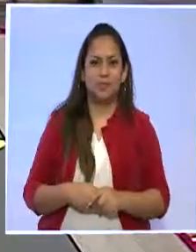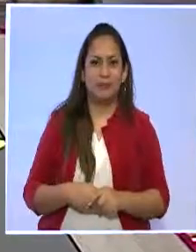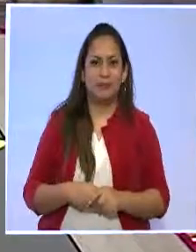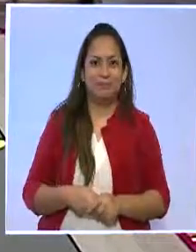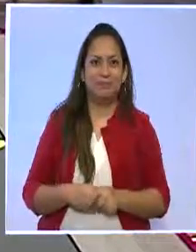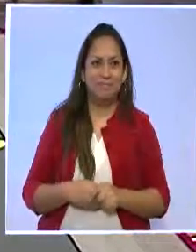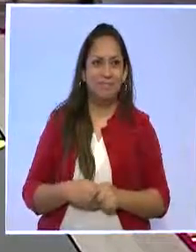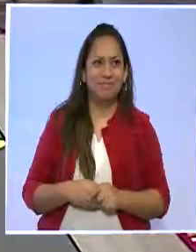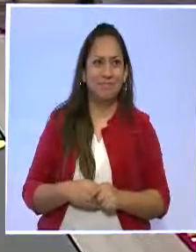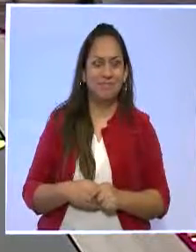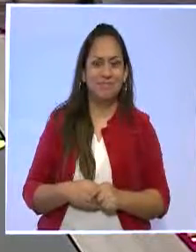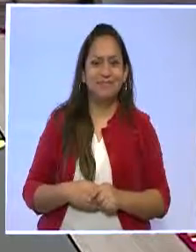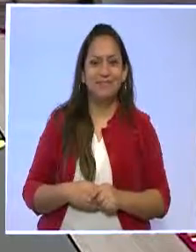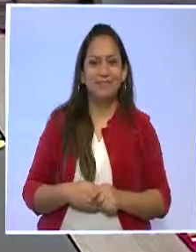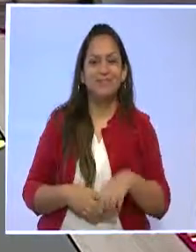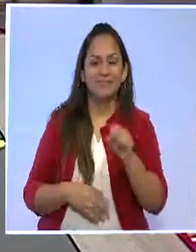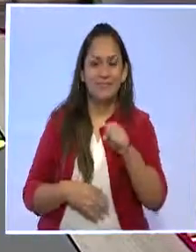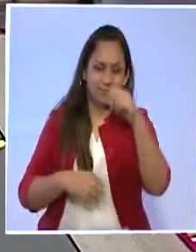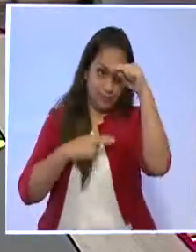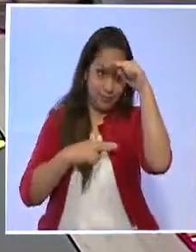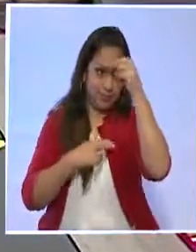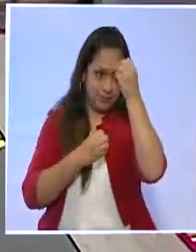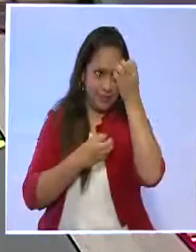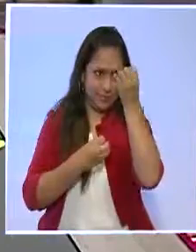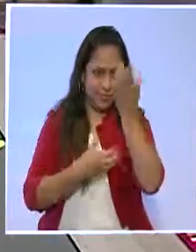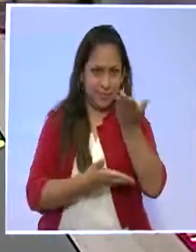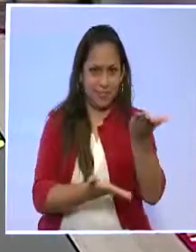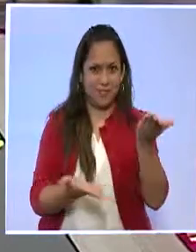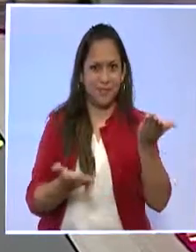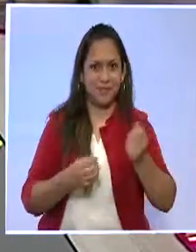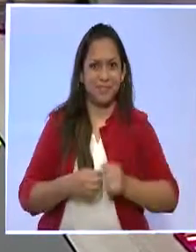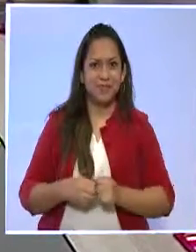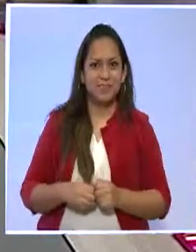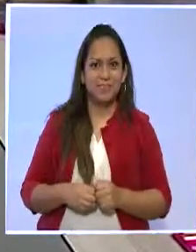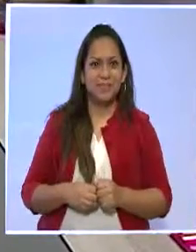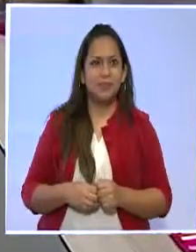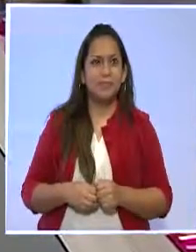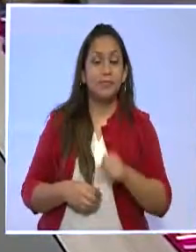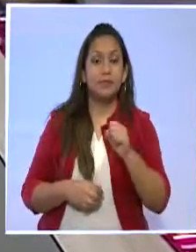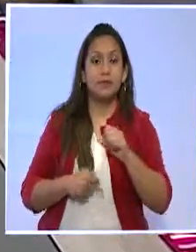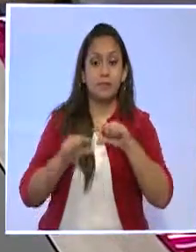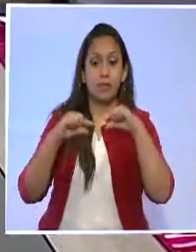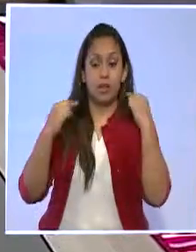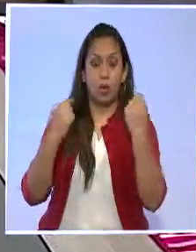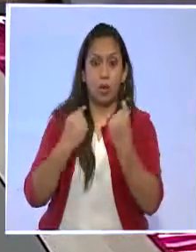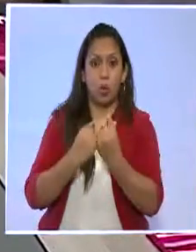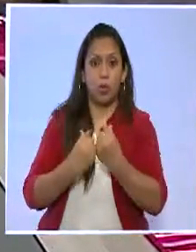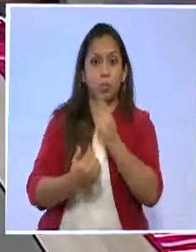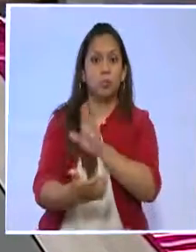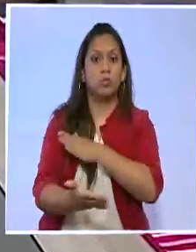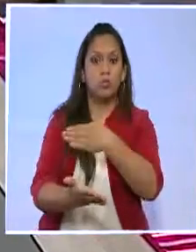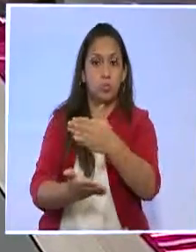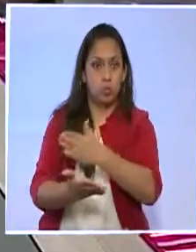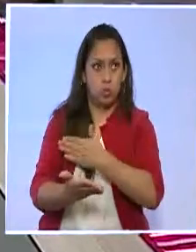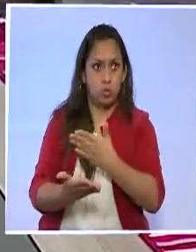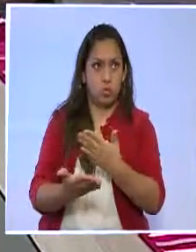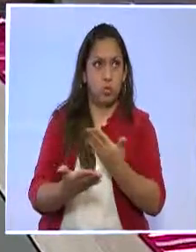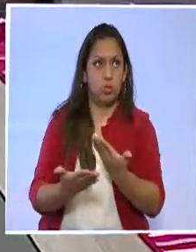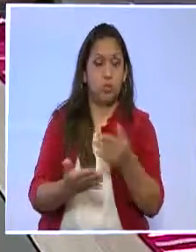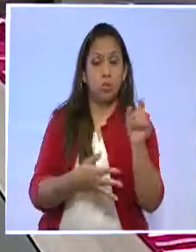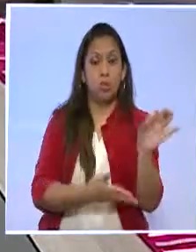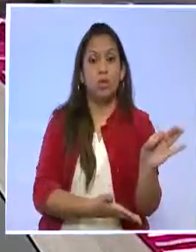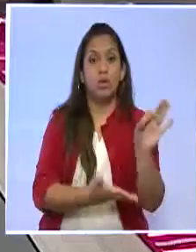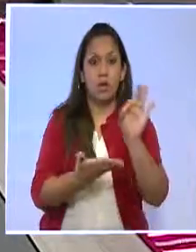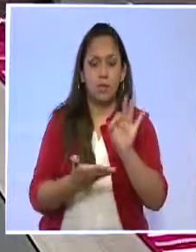noticias muy buenas señora presidenta tenemos confirmación de grupos musicales que han sido invitados a hungría a representarnos con